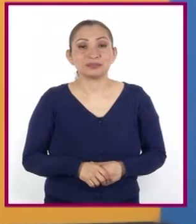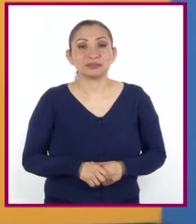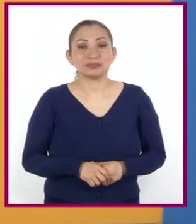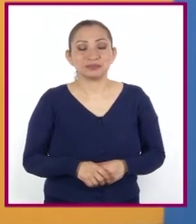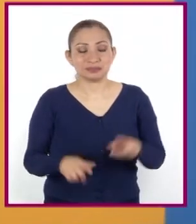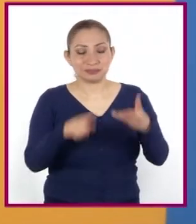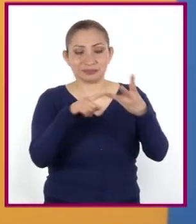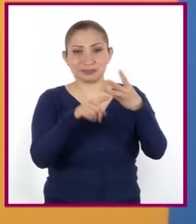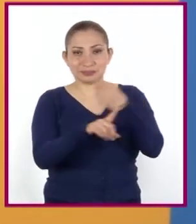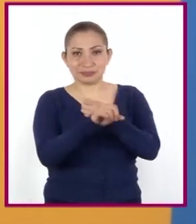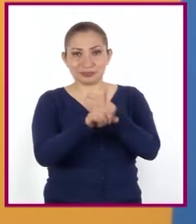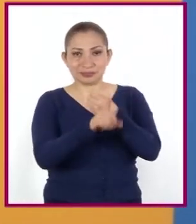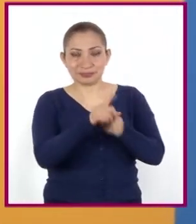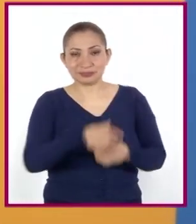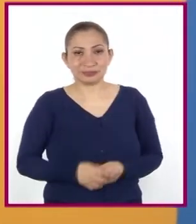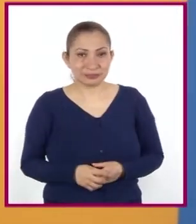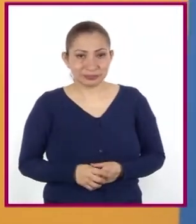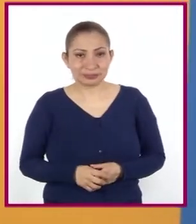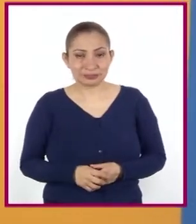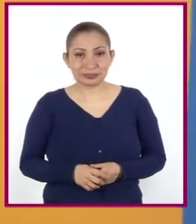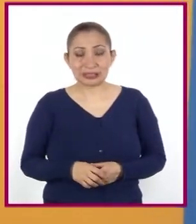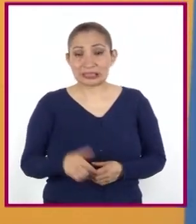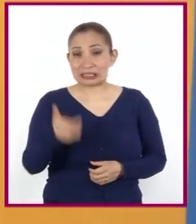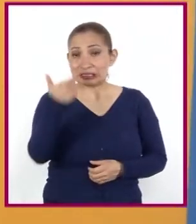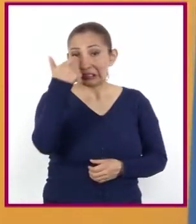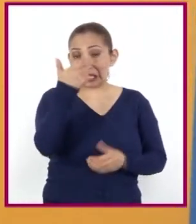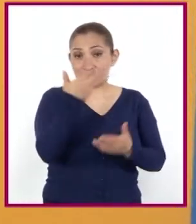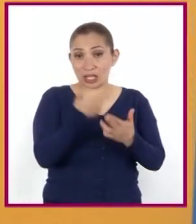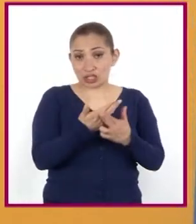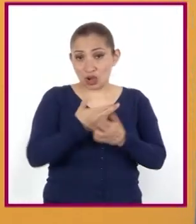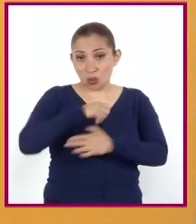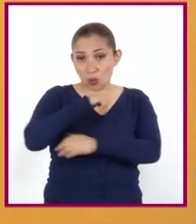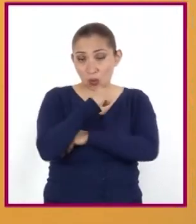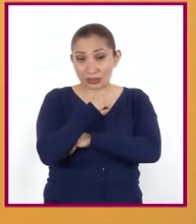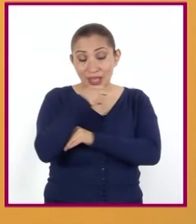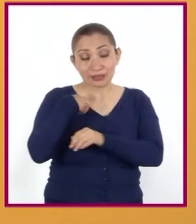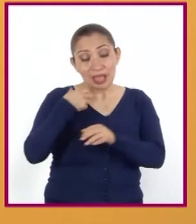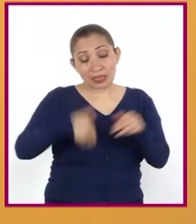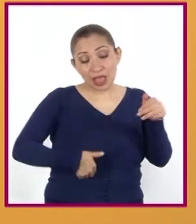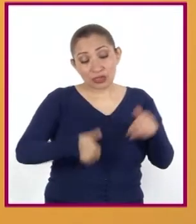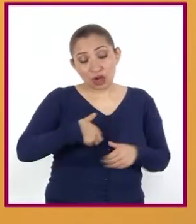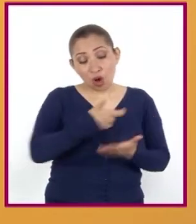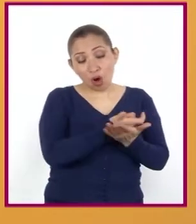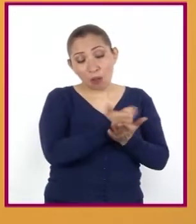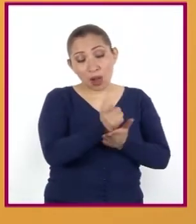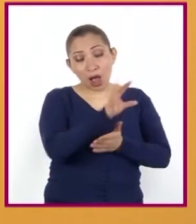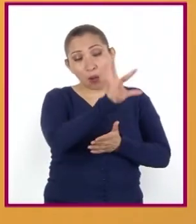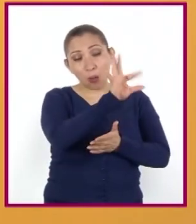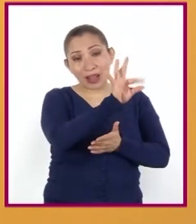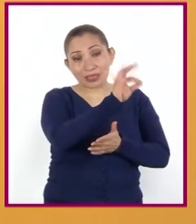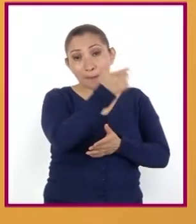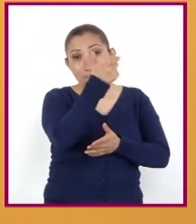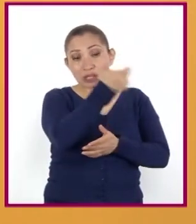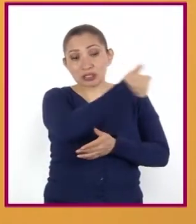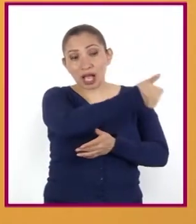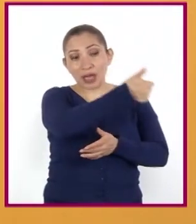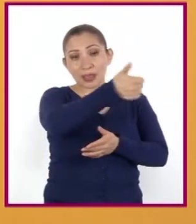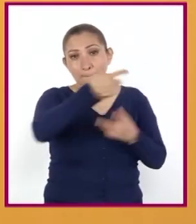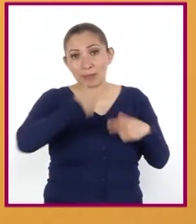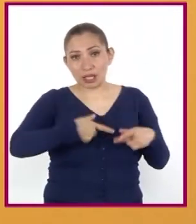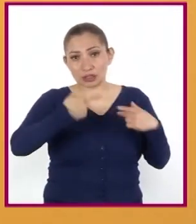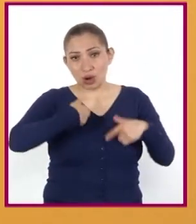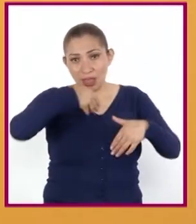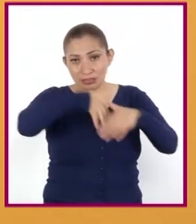Situación 3. El tesorero del club de teatro estima que, si cobra 40 pesos por entrada, podría